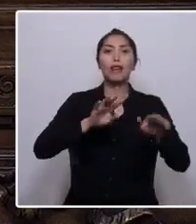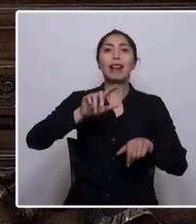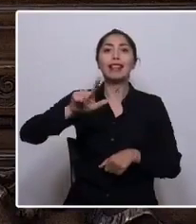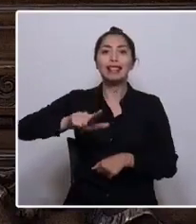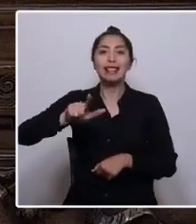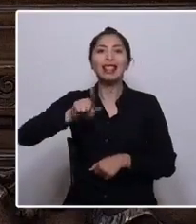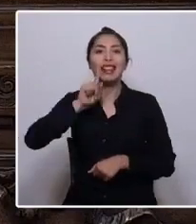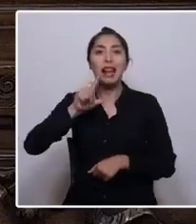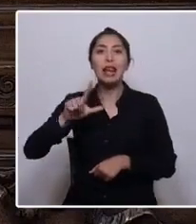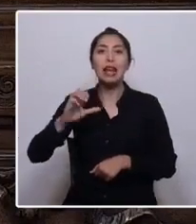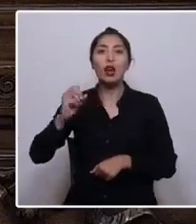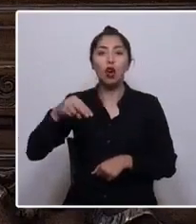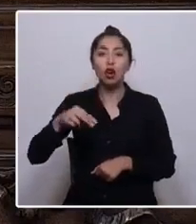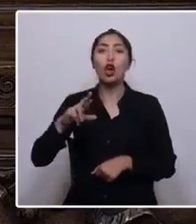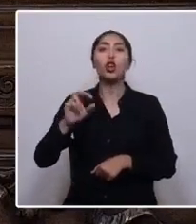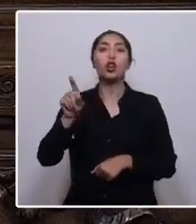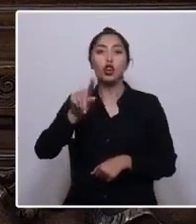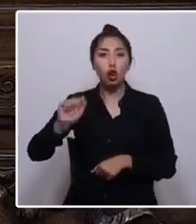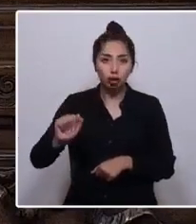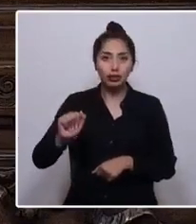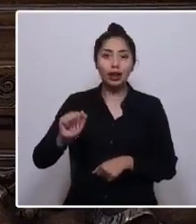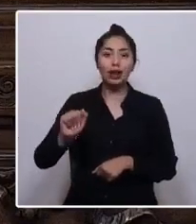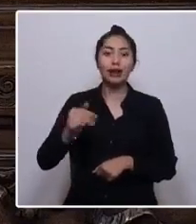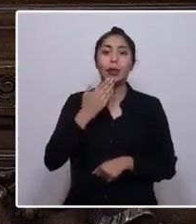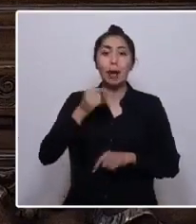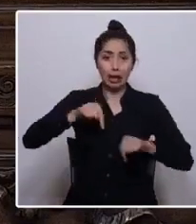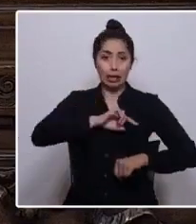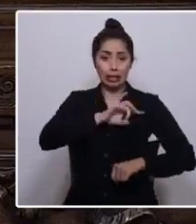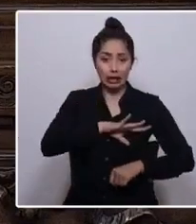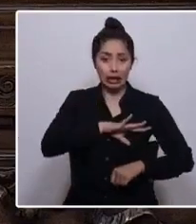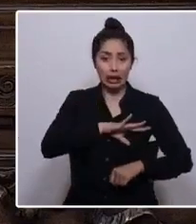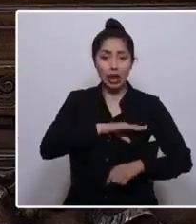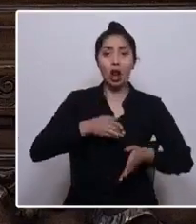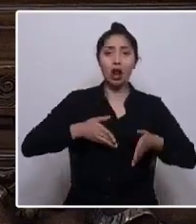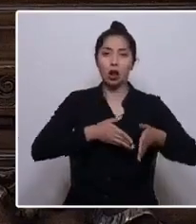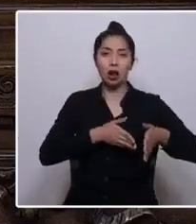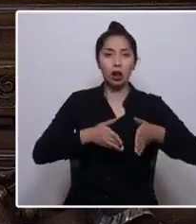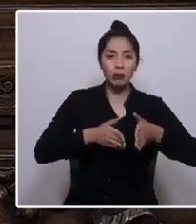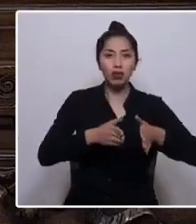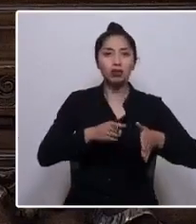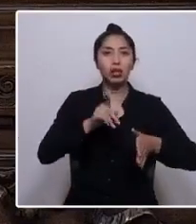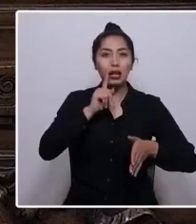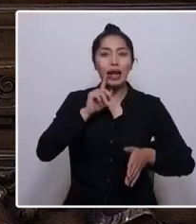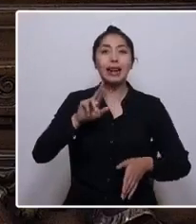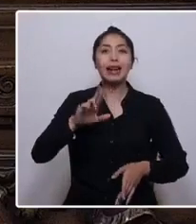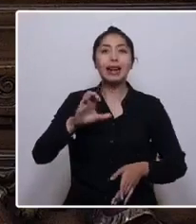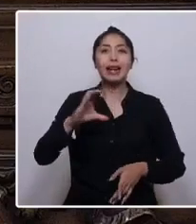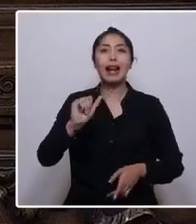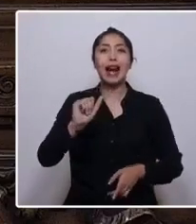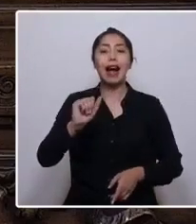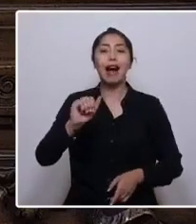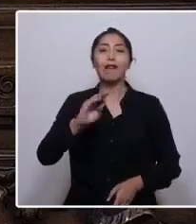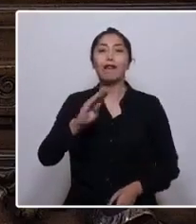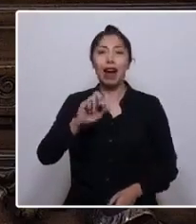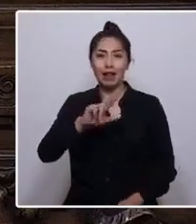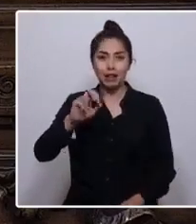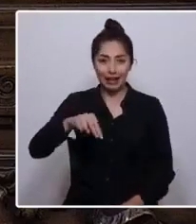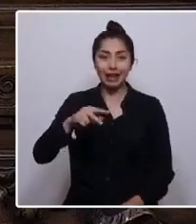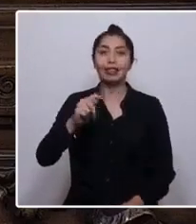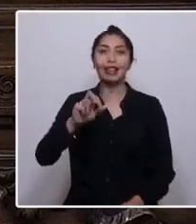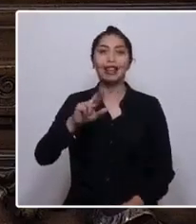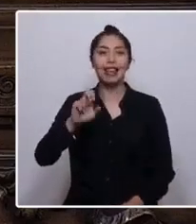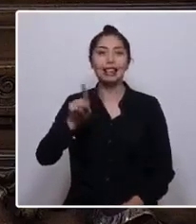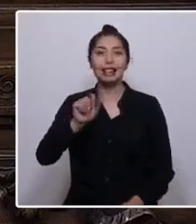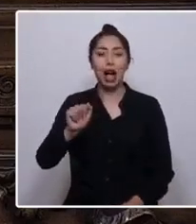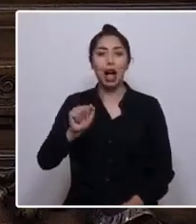león trotsky rosa luxemburgo y acá en chile el camino que indicó recabarren y teresa flores arriba los y las